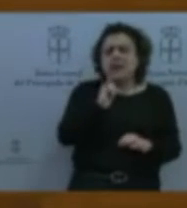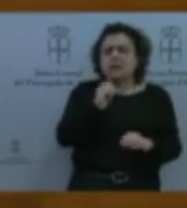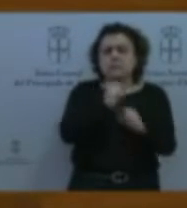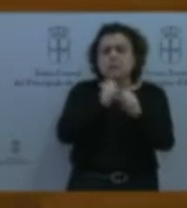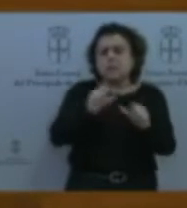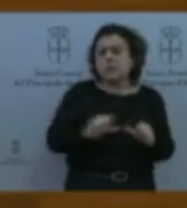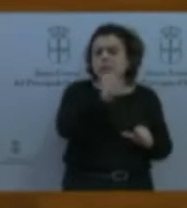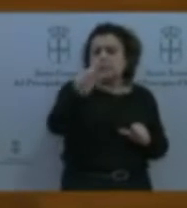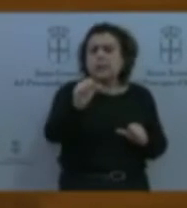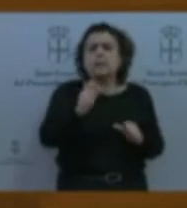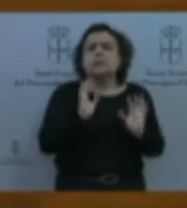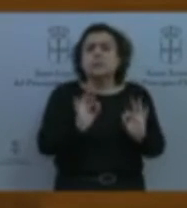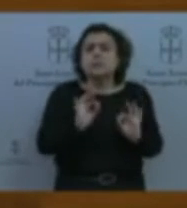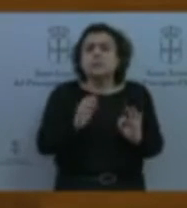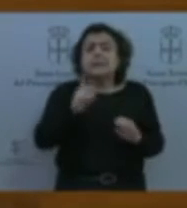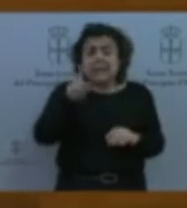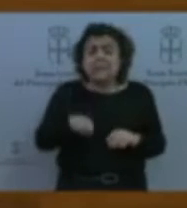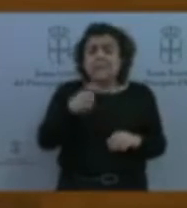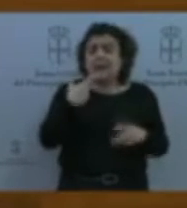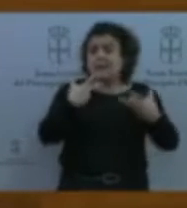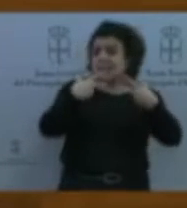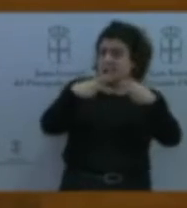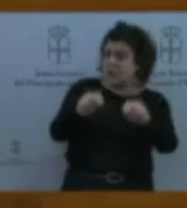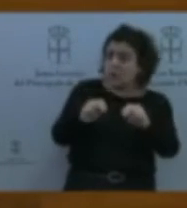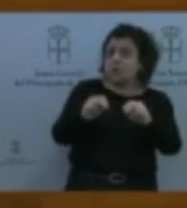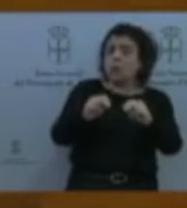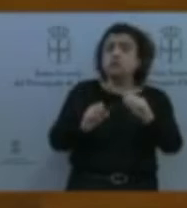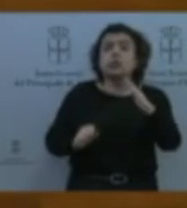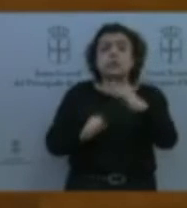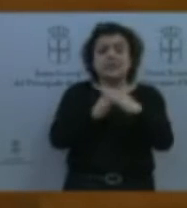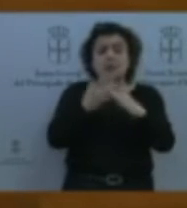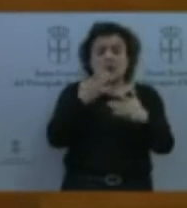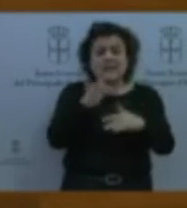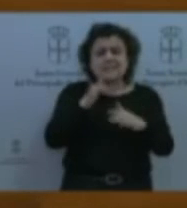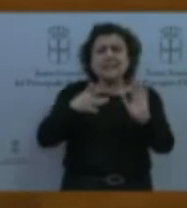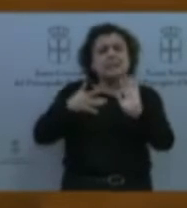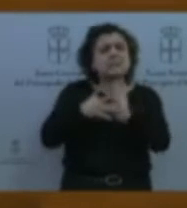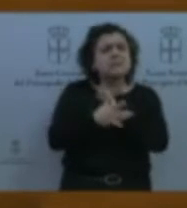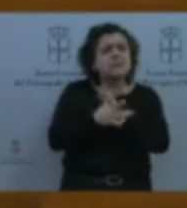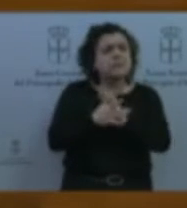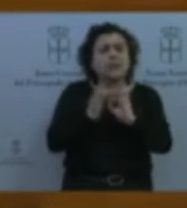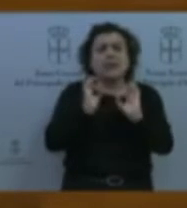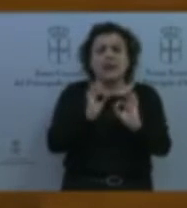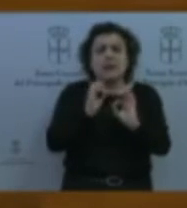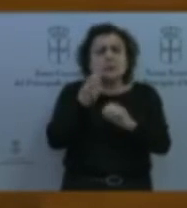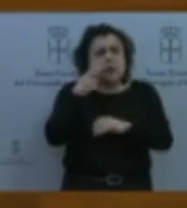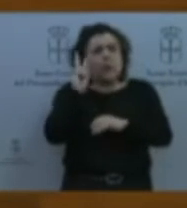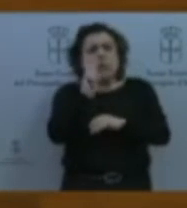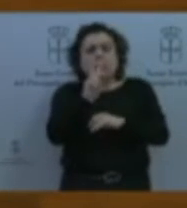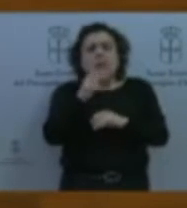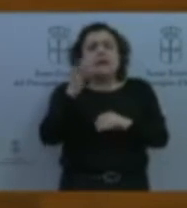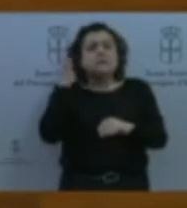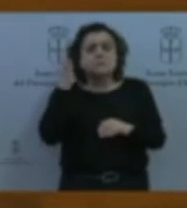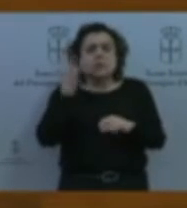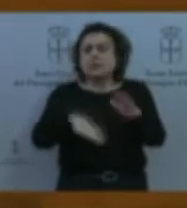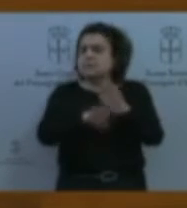el techo de cristal. El techo de cristal existe y es, además, muy fácil de observar. Las mujeres siguen sin estar en los puestos de decisión de las